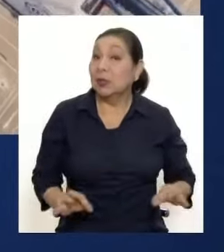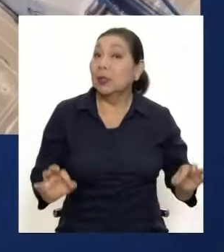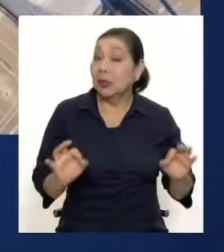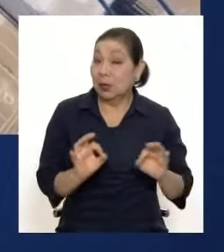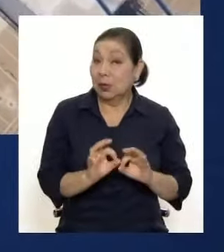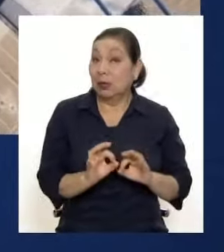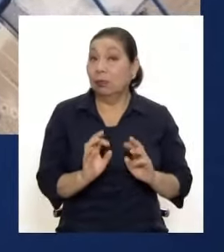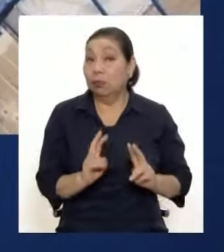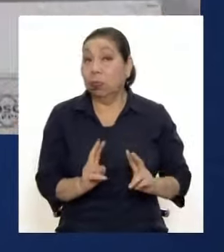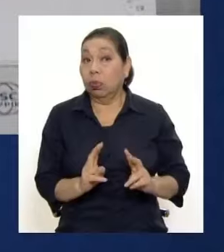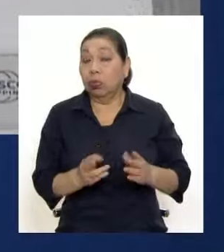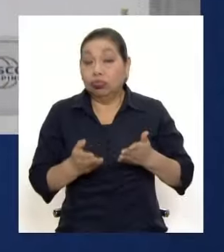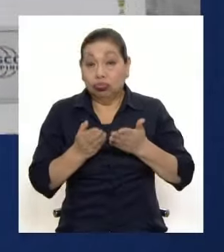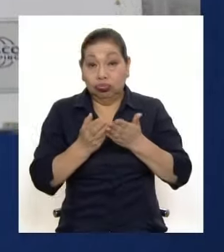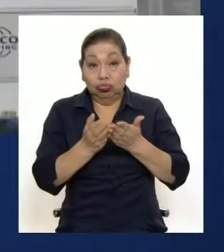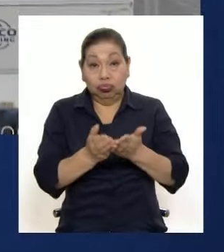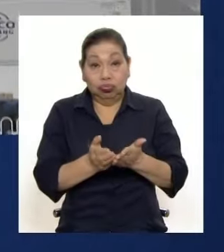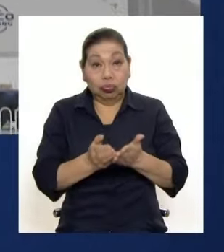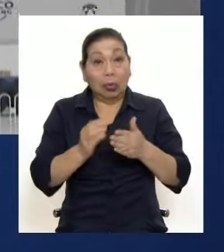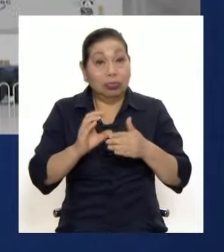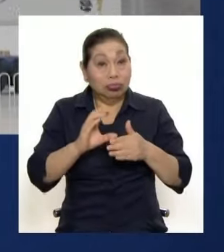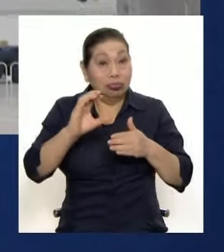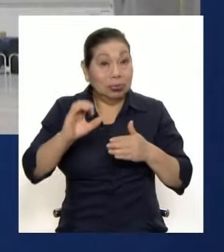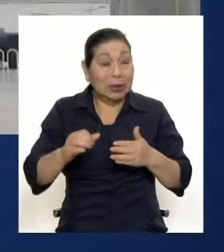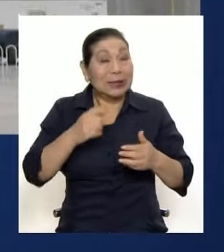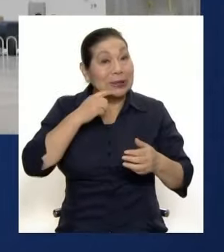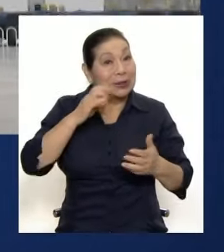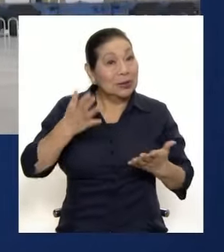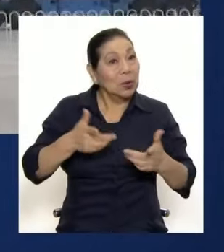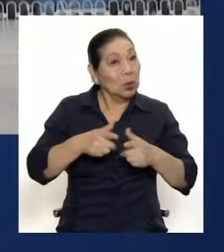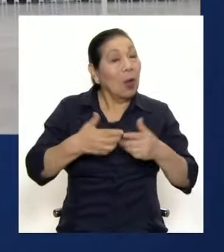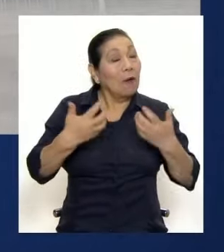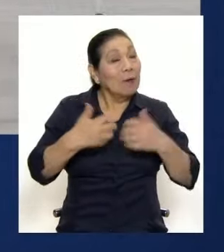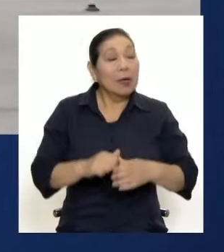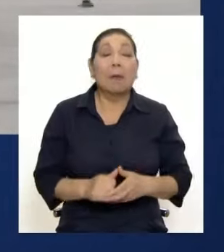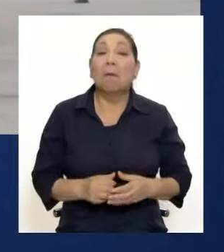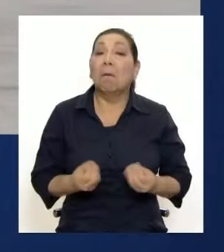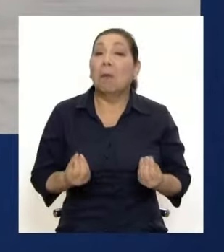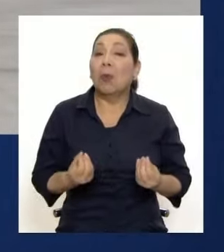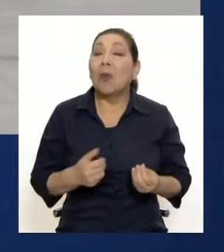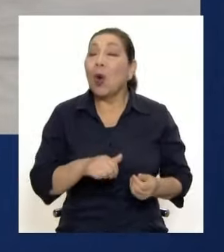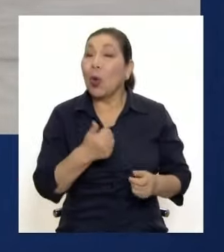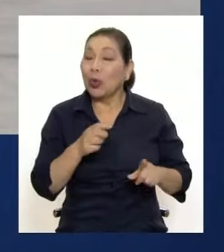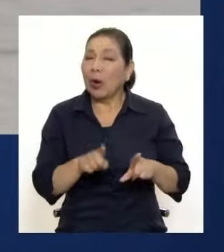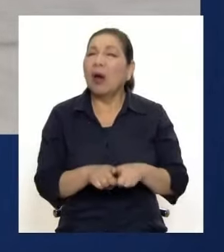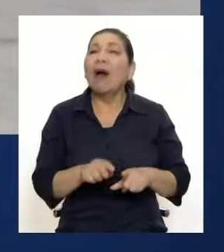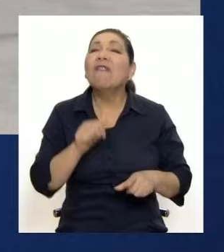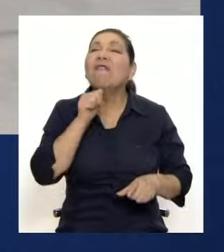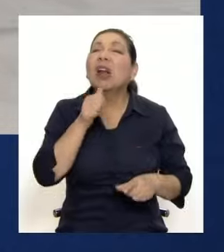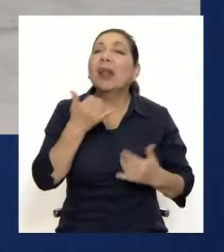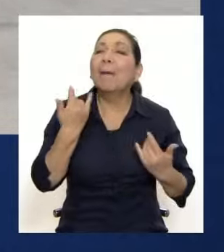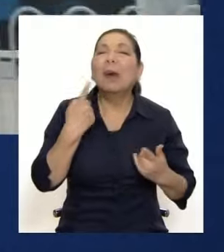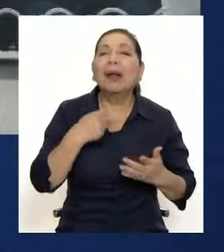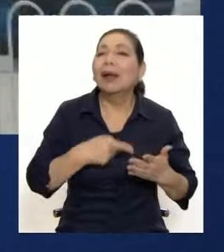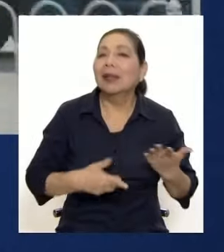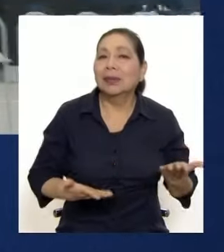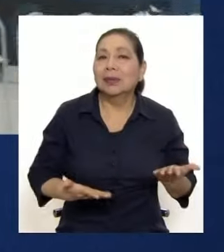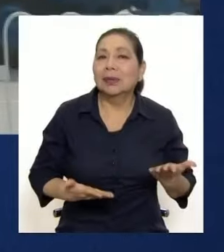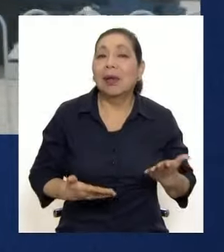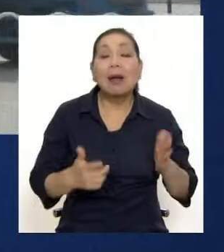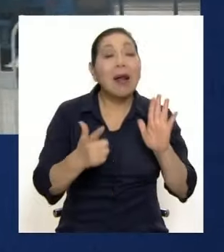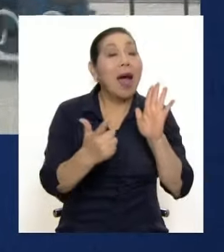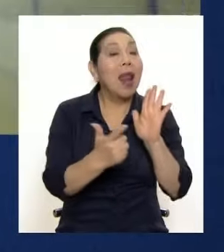ver uno tenemos un puerto y efectivamente se requiere una zona industrial como pasa en otros países qué faltaría para eso una